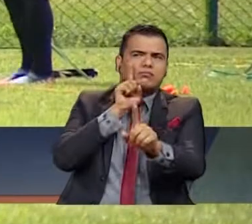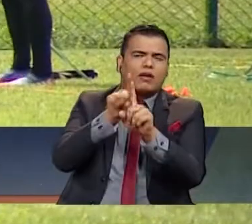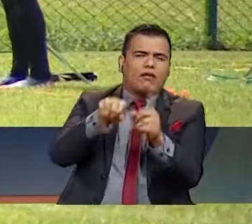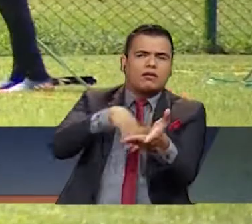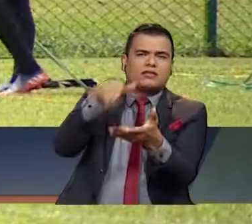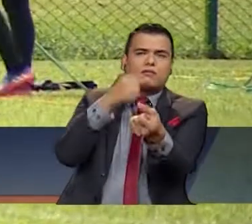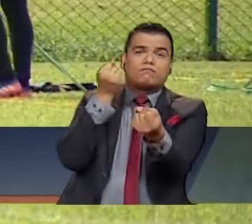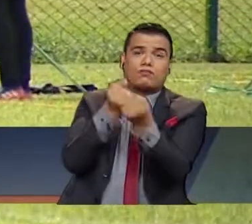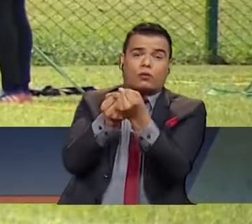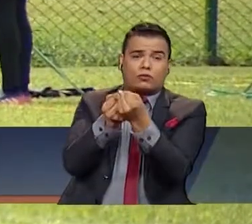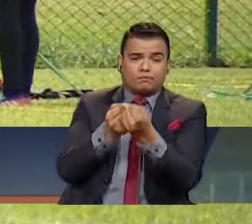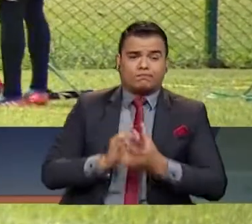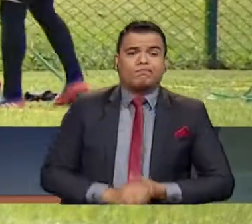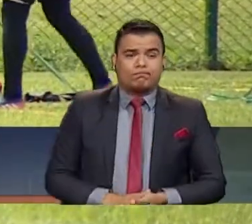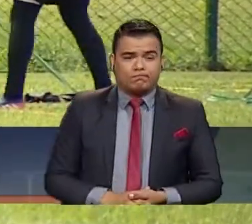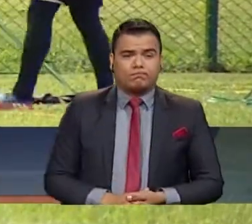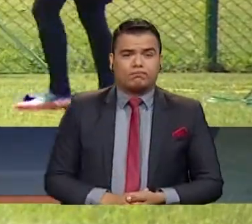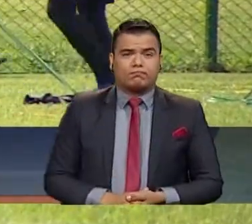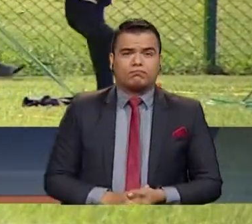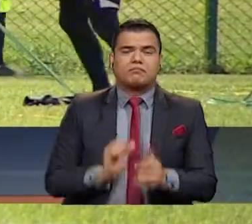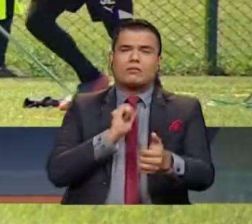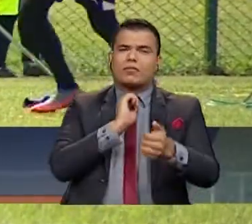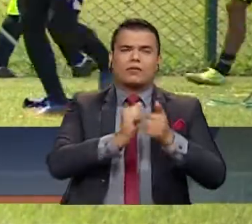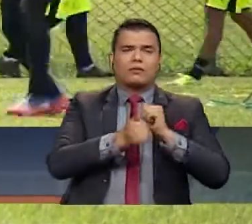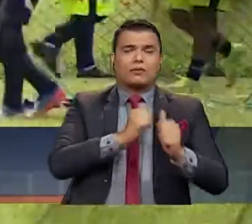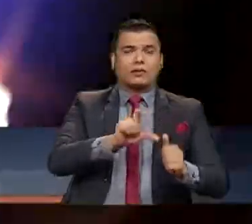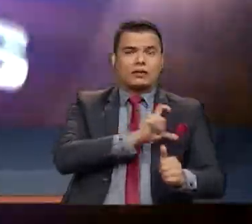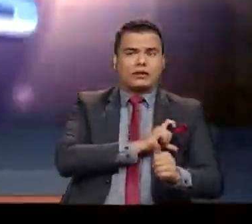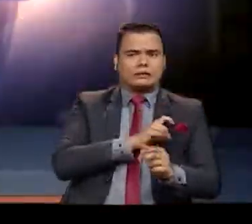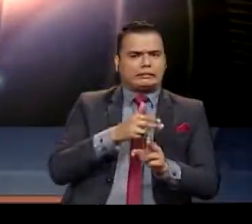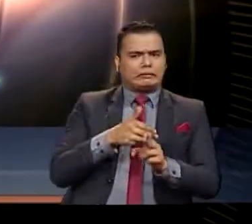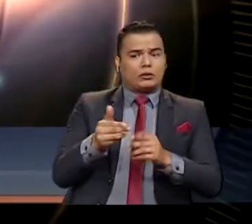En deportes, el Cali a un punto crucial.